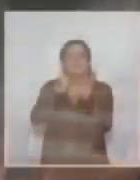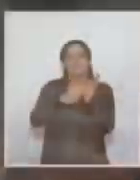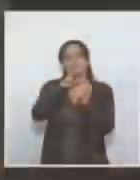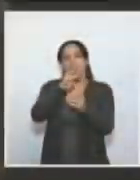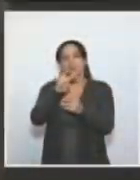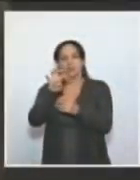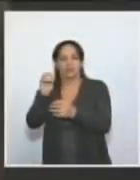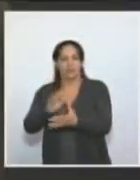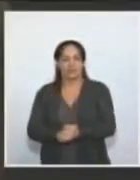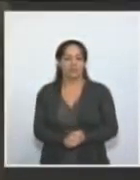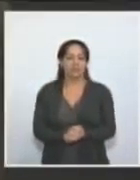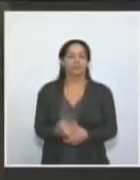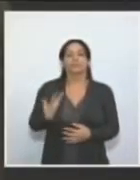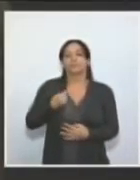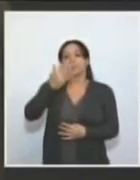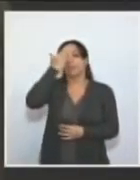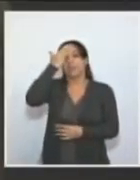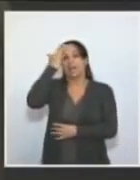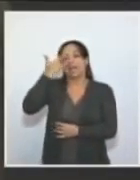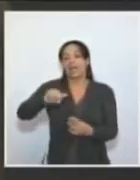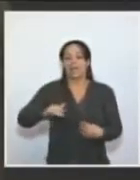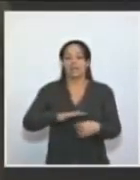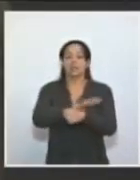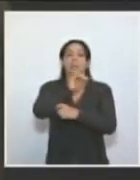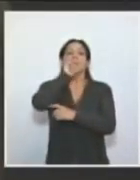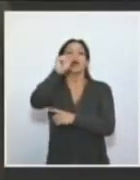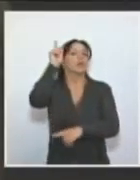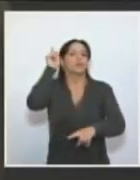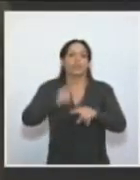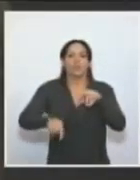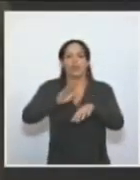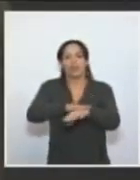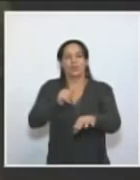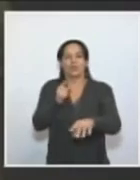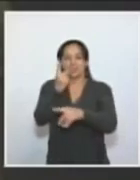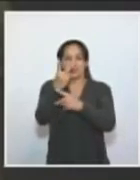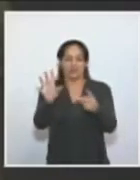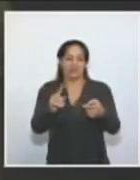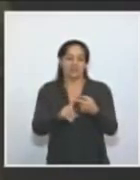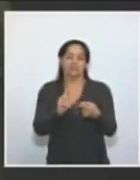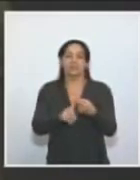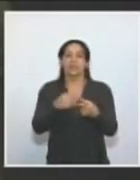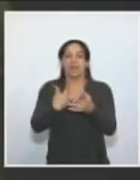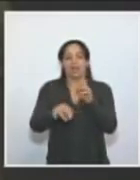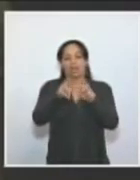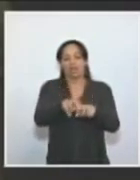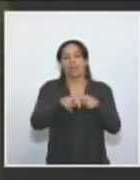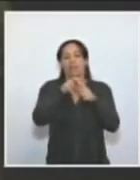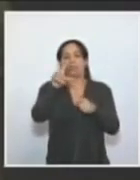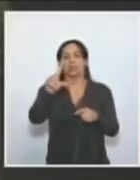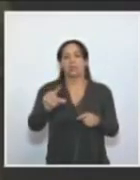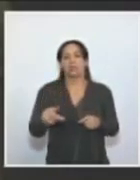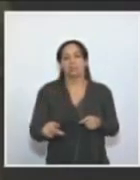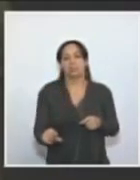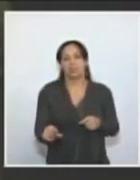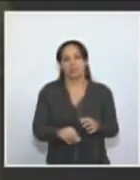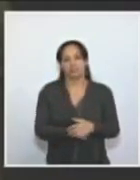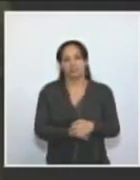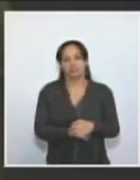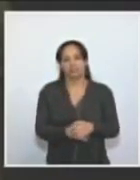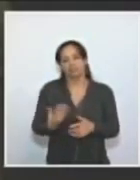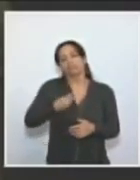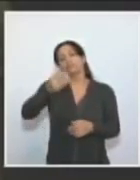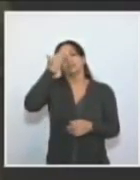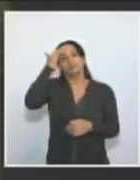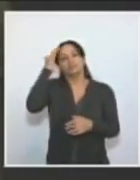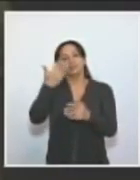La crisis no puede ser peor por dos razones, señor presidente. La primera, porque la cosecha es bajísima. Si bien nos va, vamos a estar por